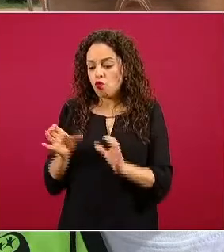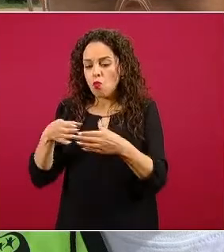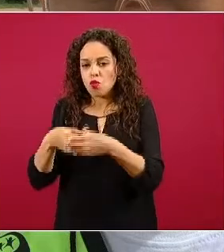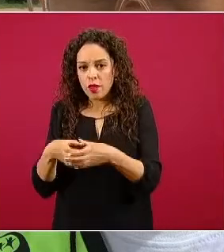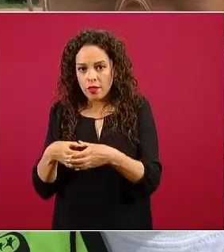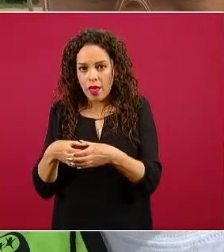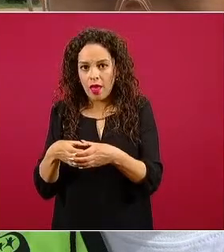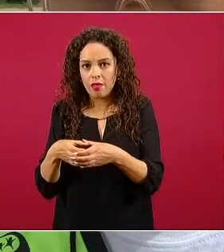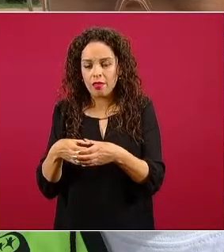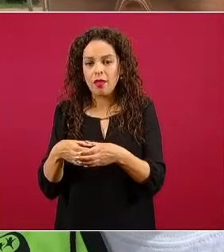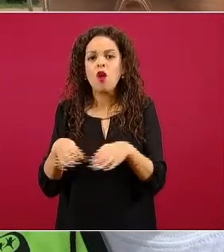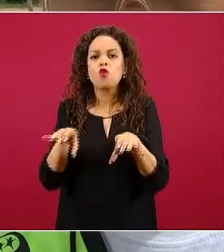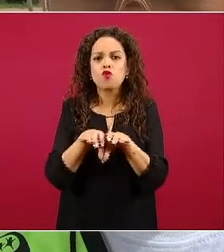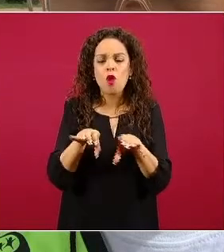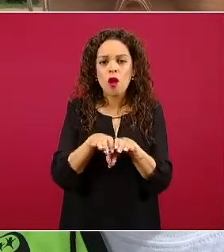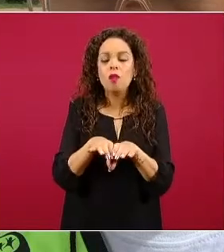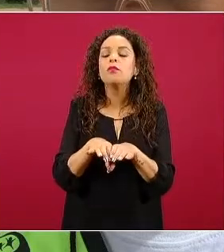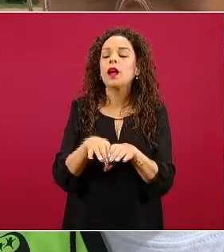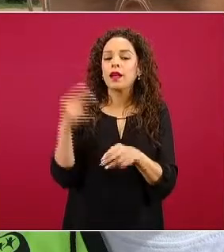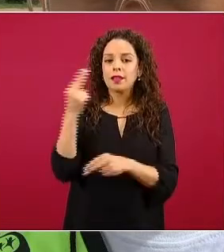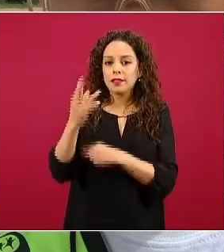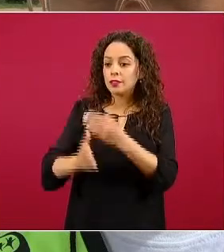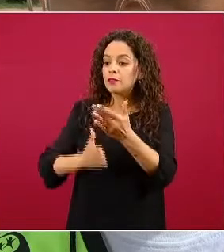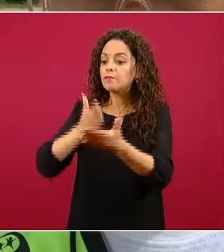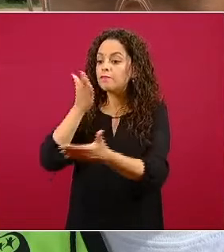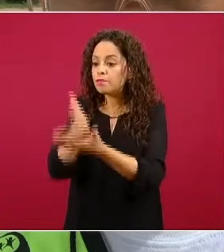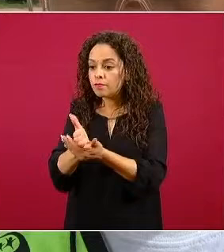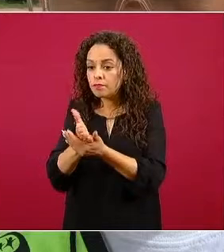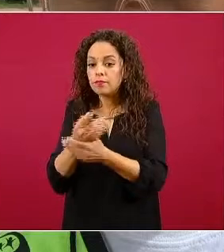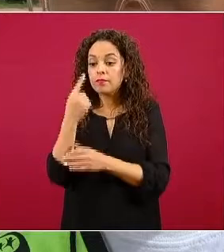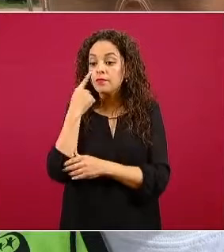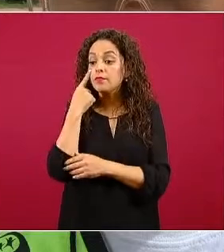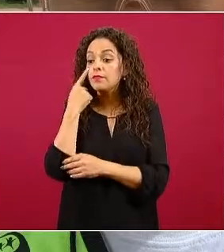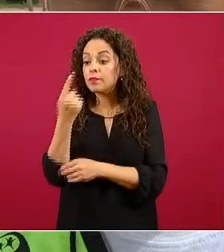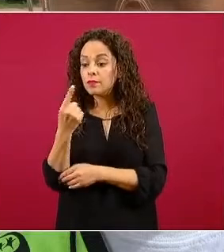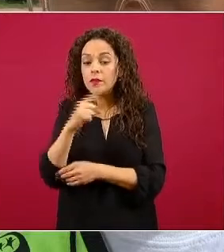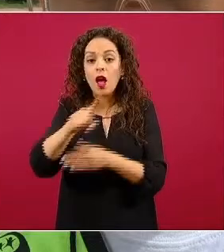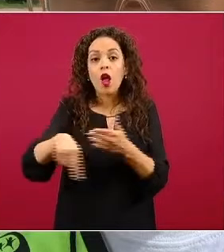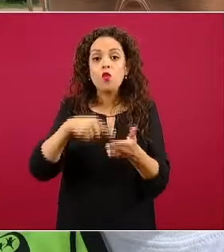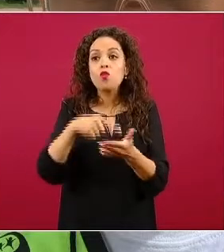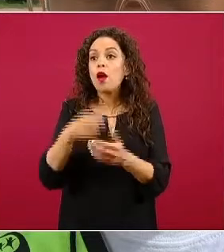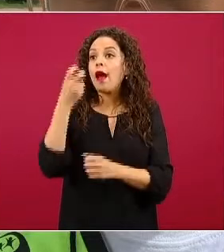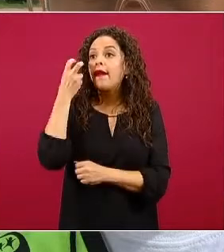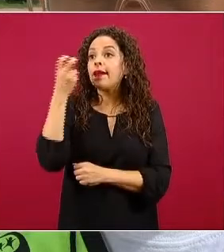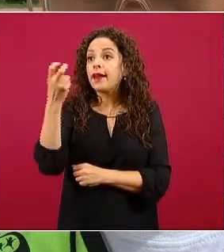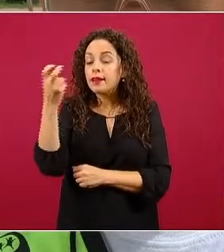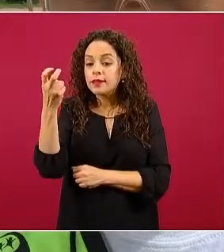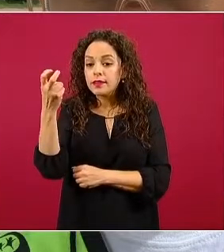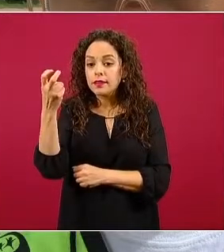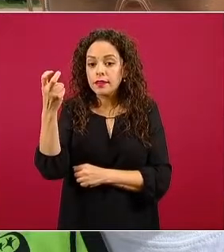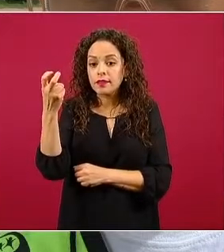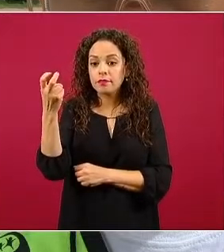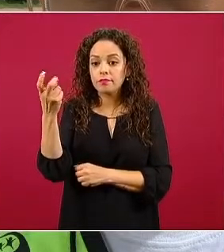las comunidades a hacer epidemiología de campo, salud pública en el campo, y tenemos